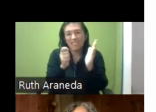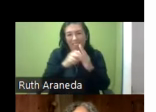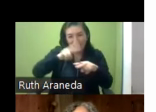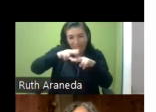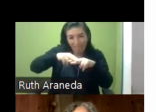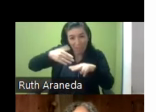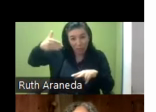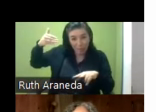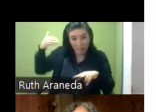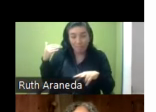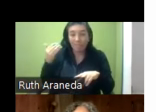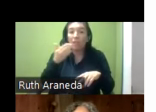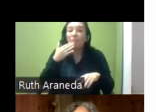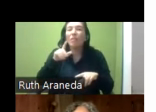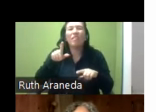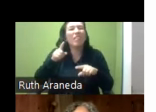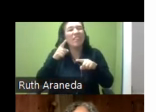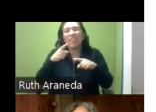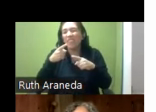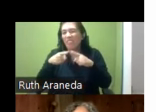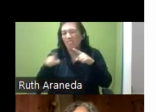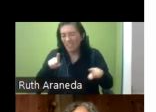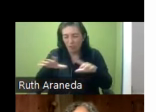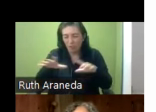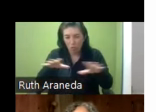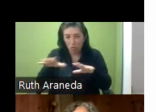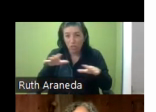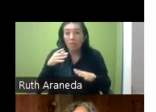artefactos, distintos tipos de artefactos se pueden fechar